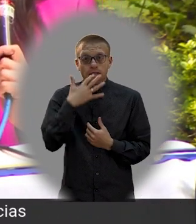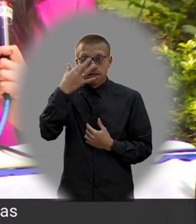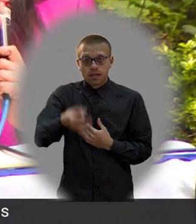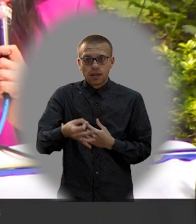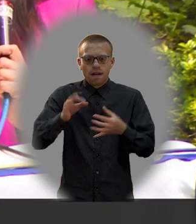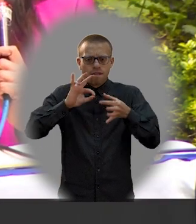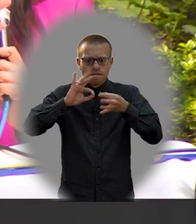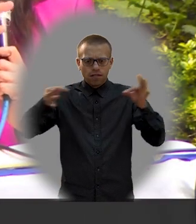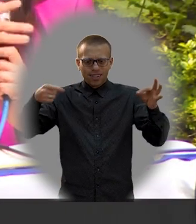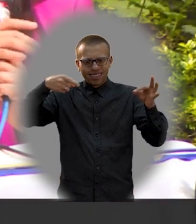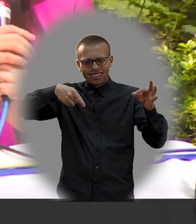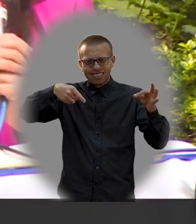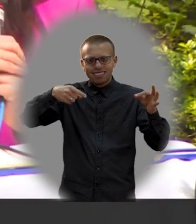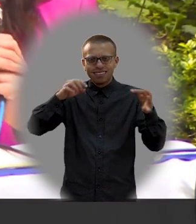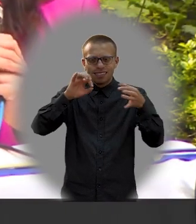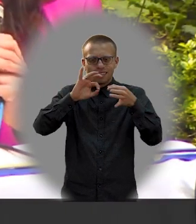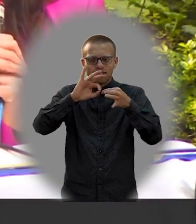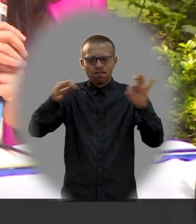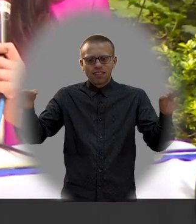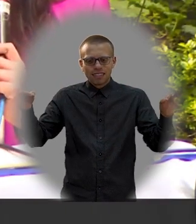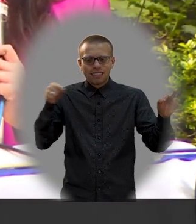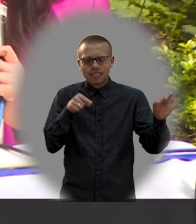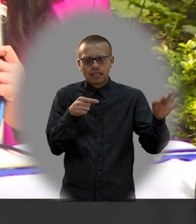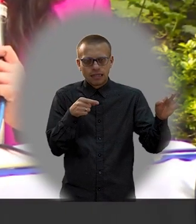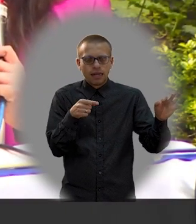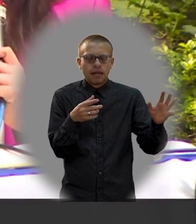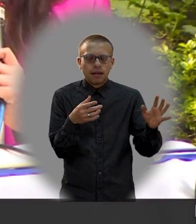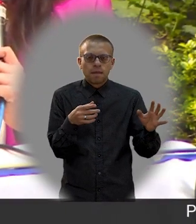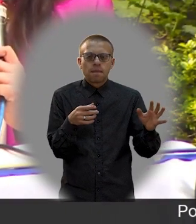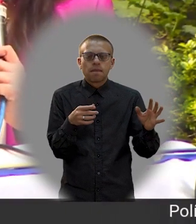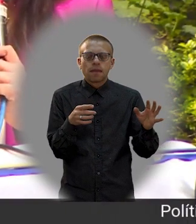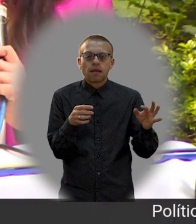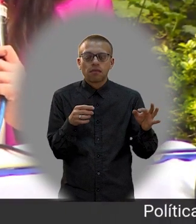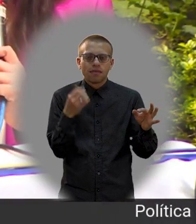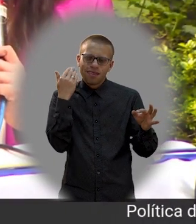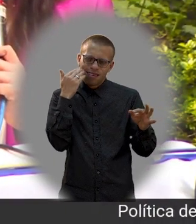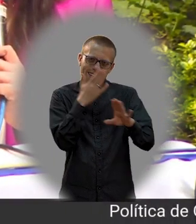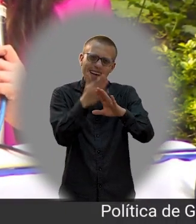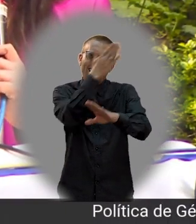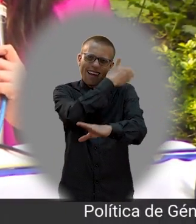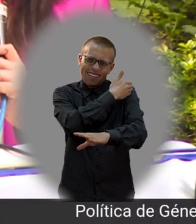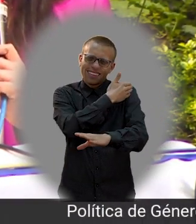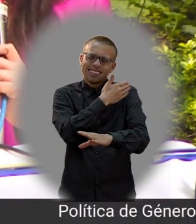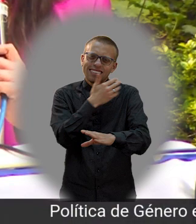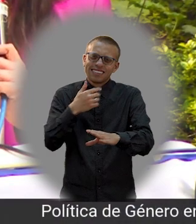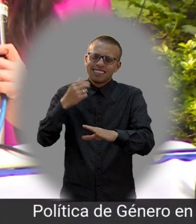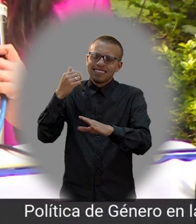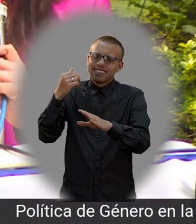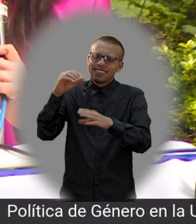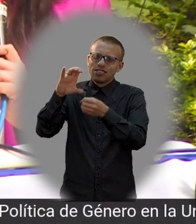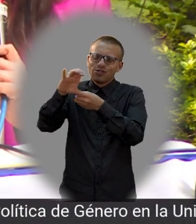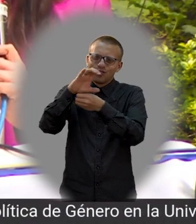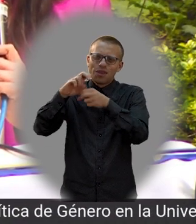esta reflexión sobre esta pregunta de doctorado es una que me dijo una estudiante en Manizales. Me dijo, a mí